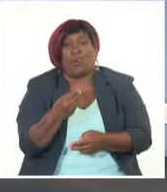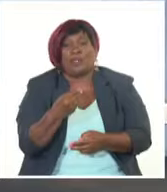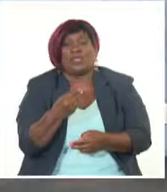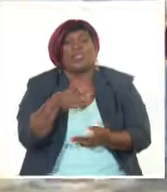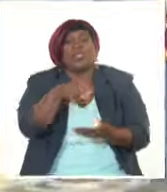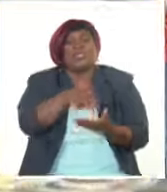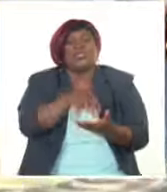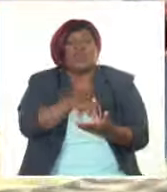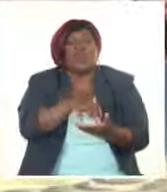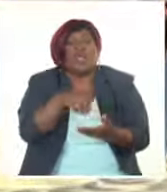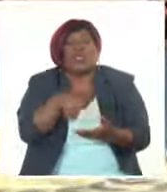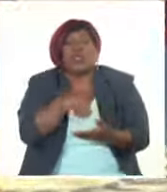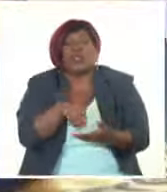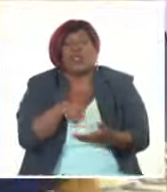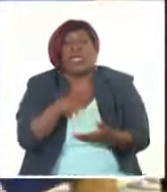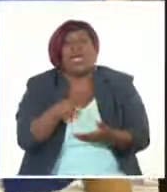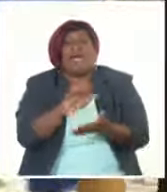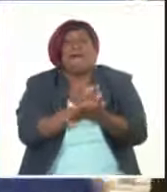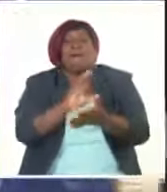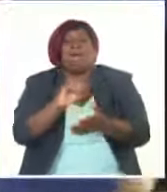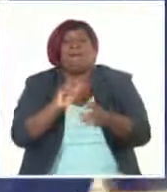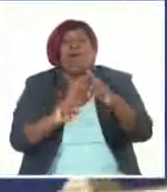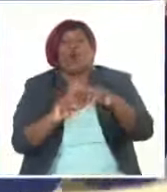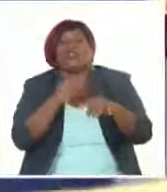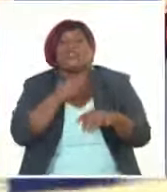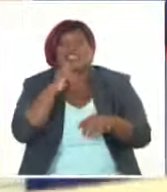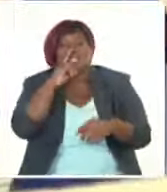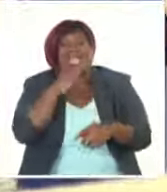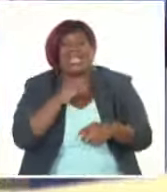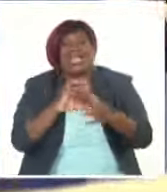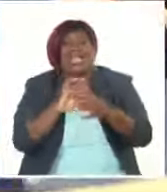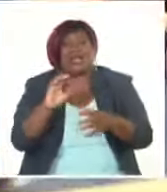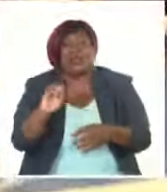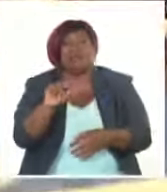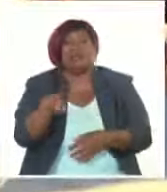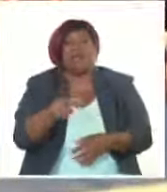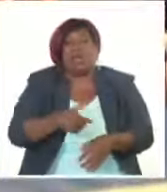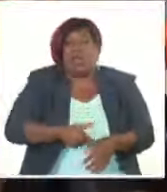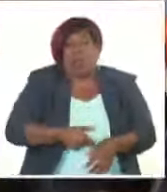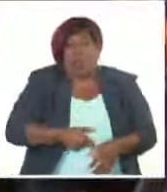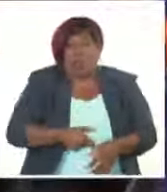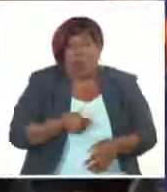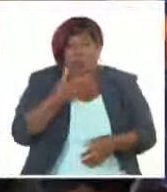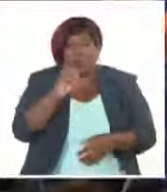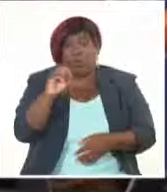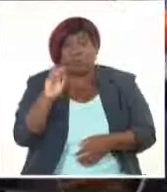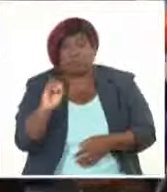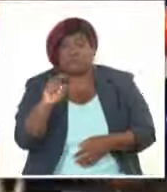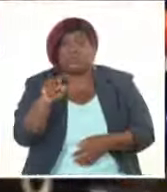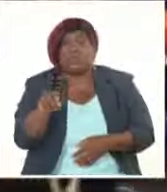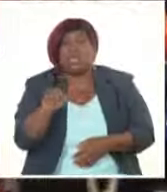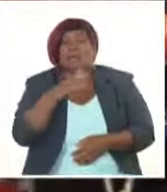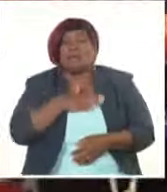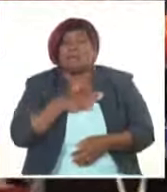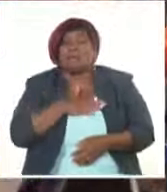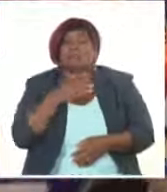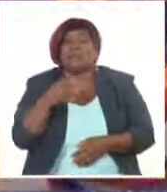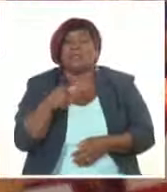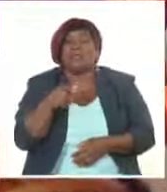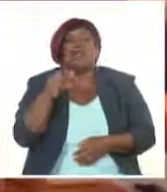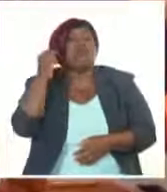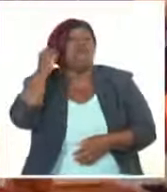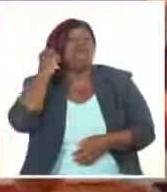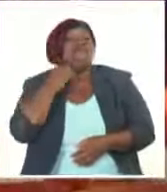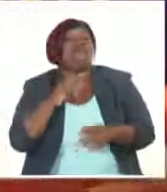Montenegro. Espinosa subirá al ring por el oro este sábado ante el kazajo Torekan Sabikán, mientras que Fuentes lo hará el domingo con el